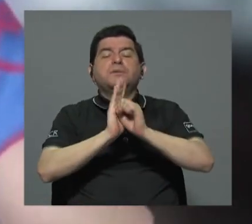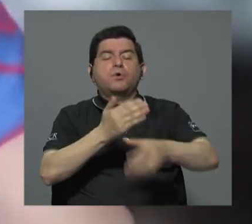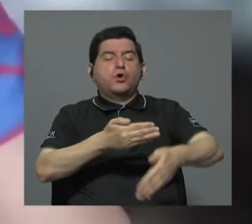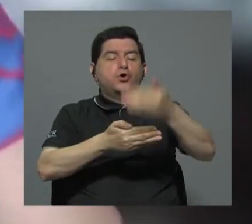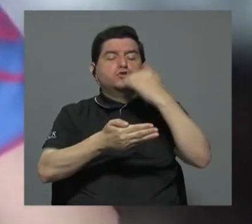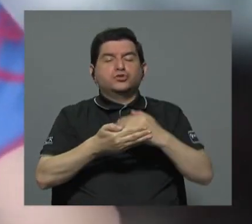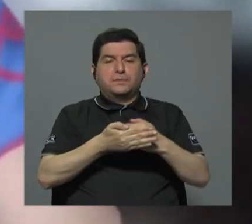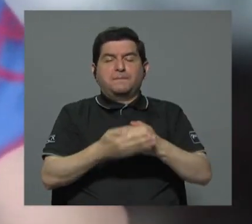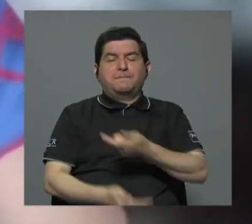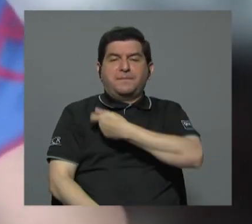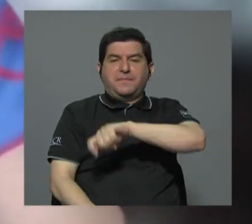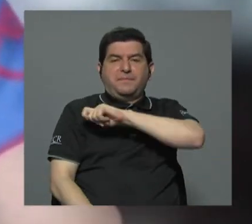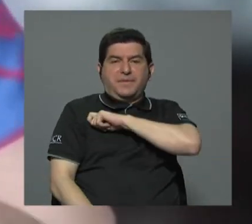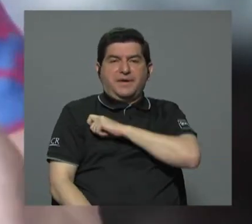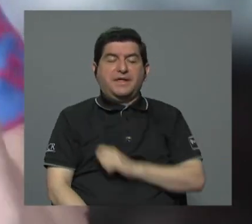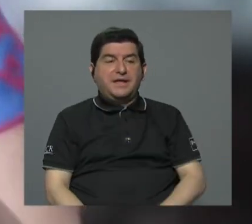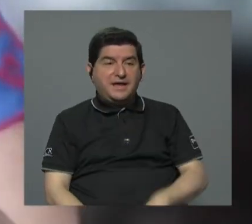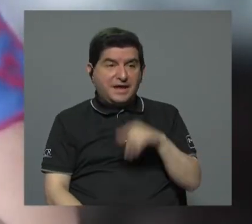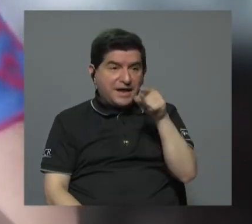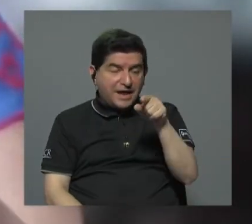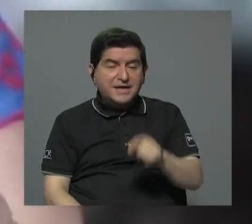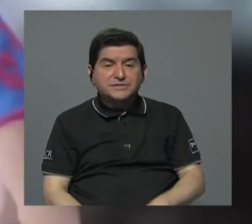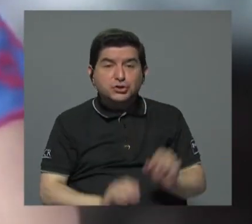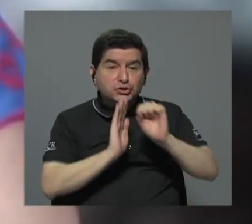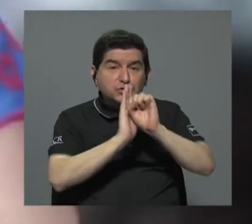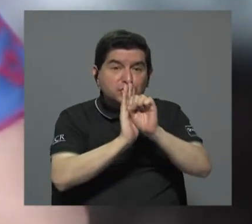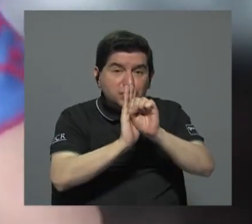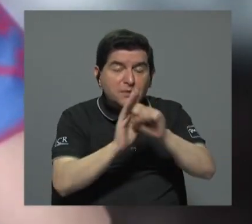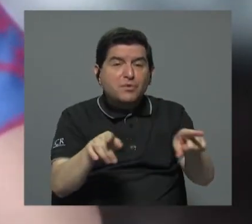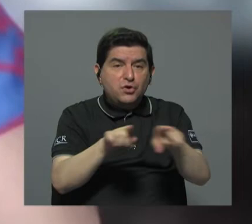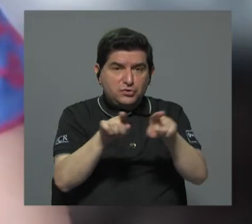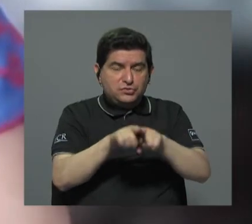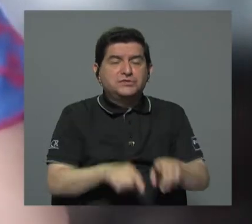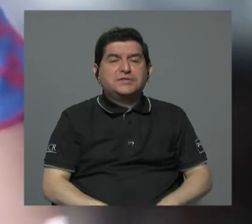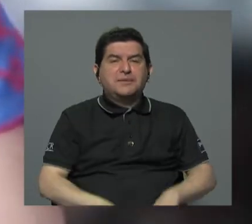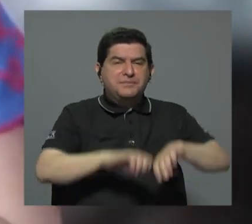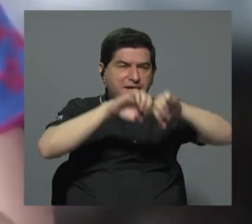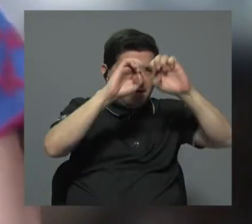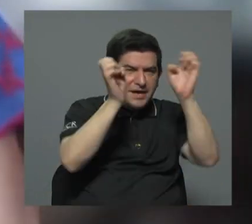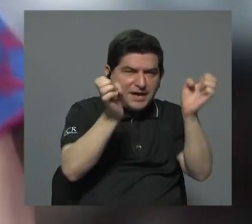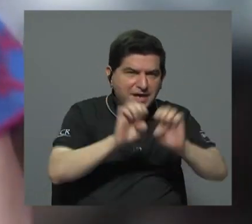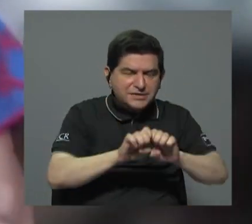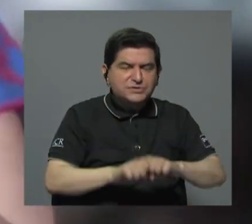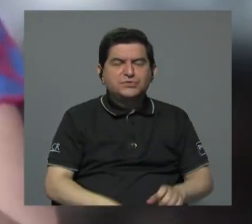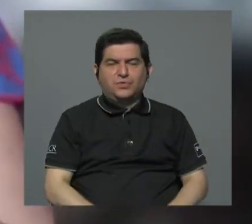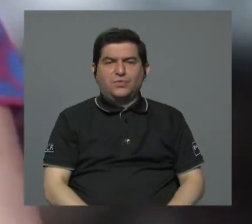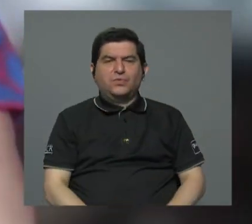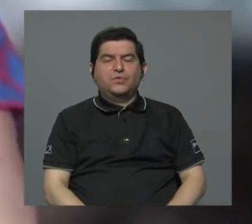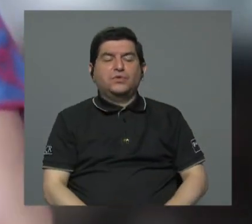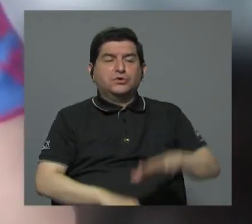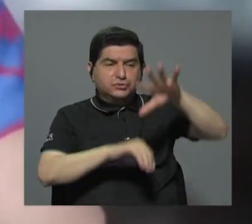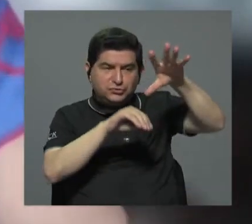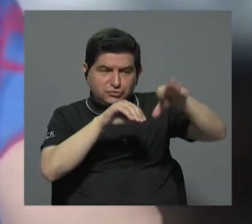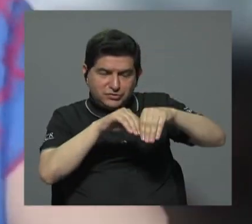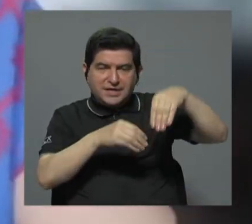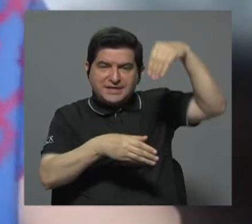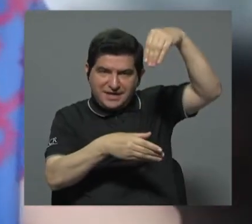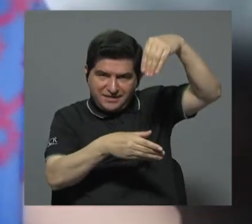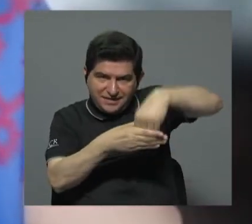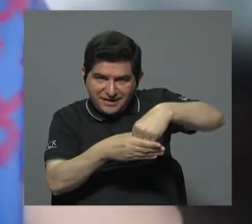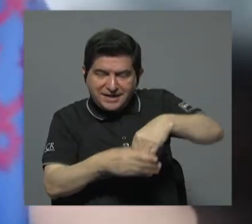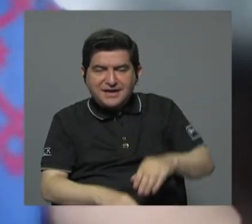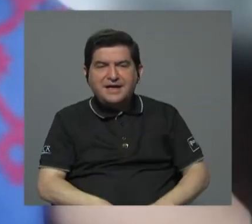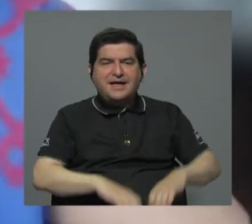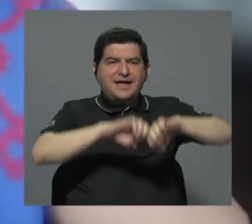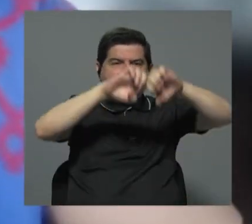prehispánicas, y son esos tlahuistli es también escudo de armas. Esos tlahuistlis de ellos son los que se van a incorporar dentro del escudo